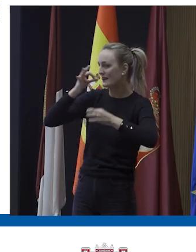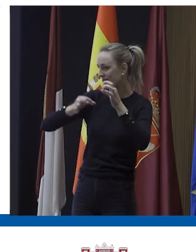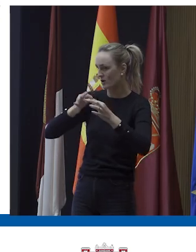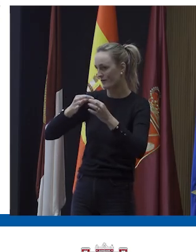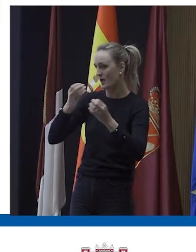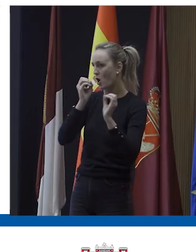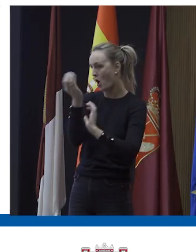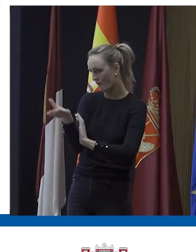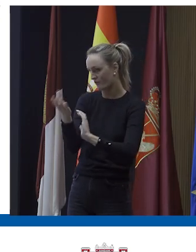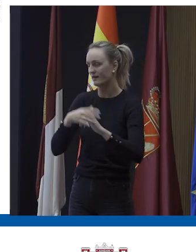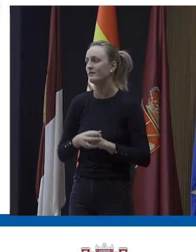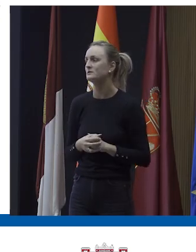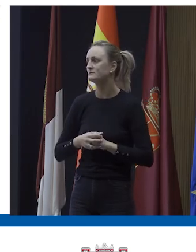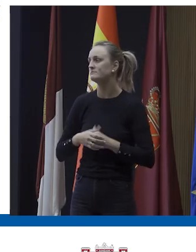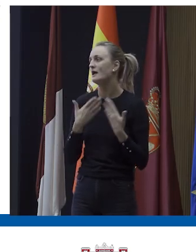conferencias.